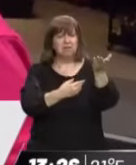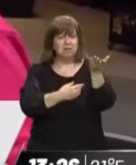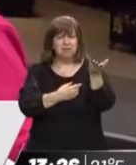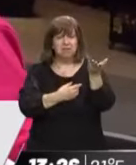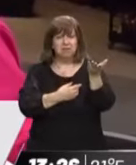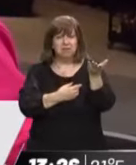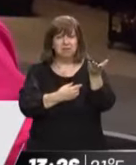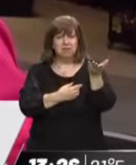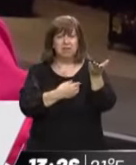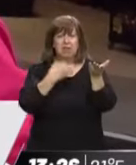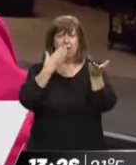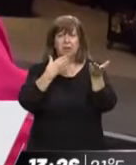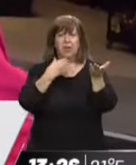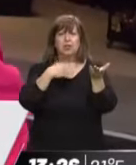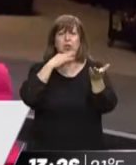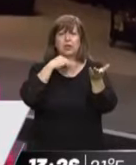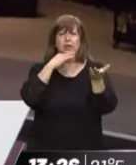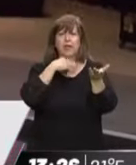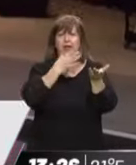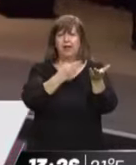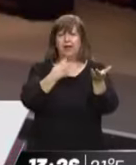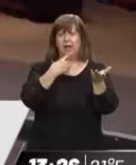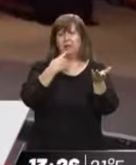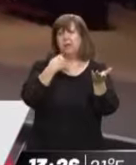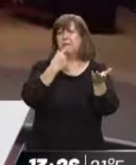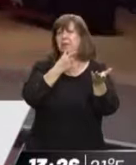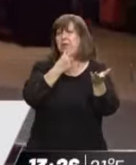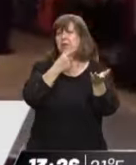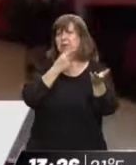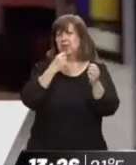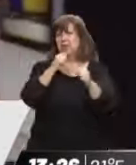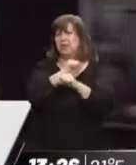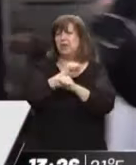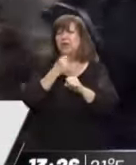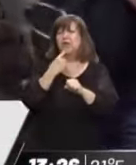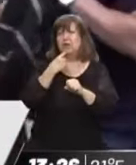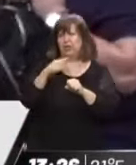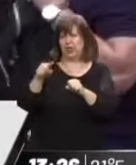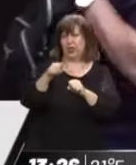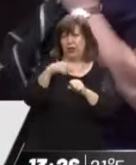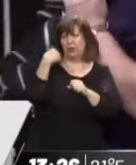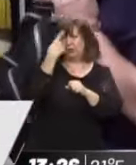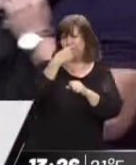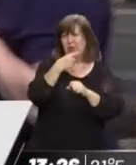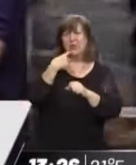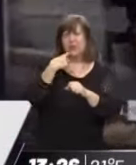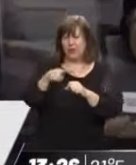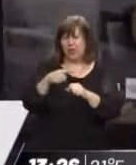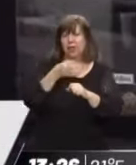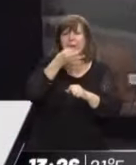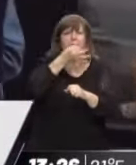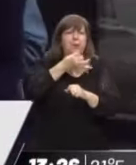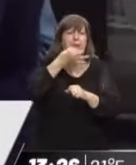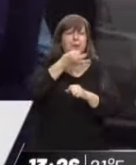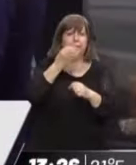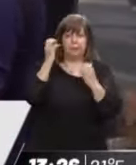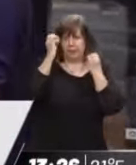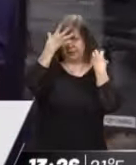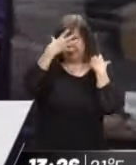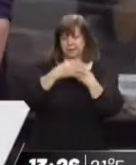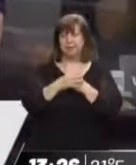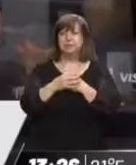quiere gobernar esta... Me parece horrible. Bien, muchas gracias. Chicos, los molestamos. Elecciones, el resultado de ayer, ¿qué